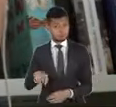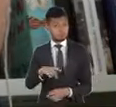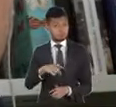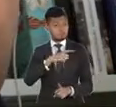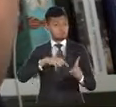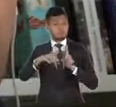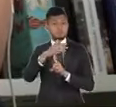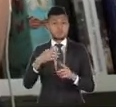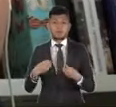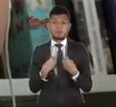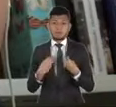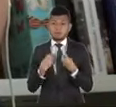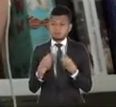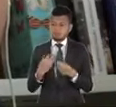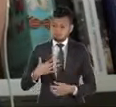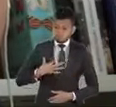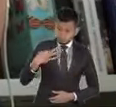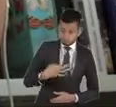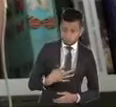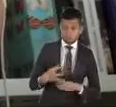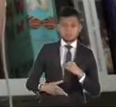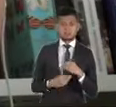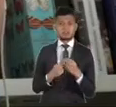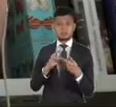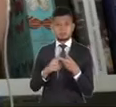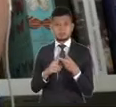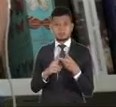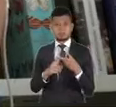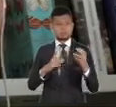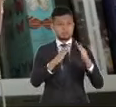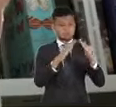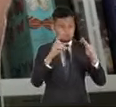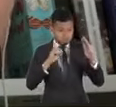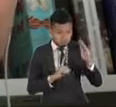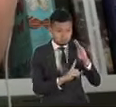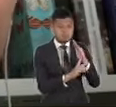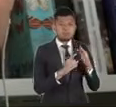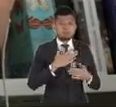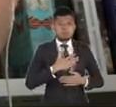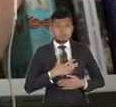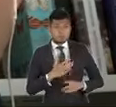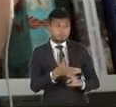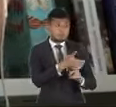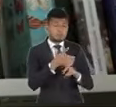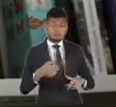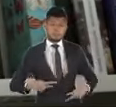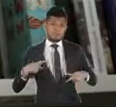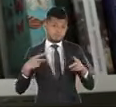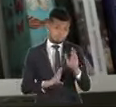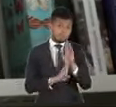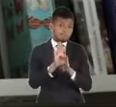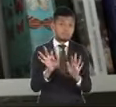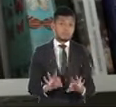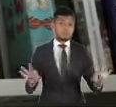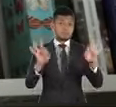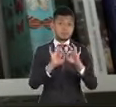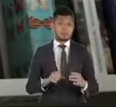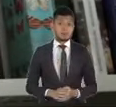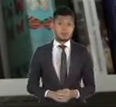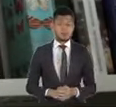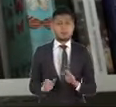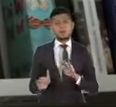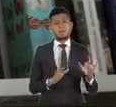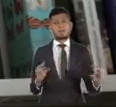una habitación digna y de un refugio permanente para su vida, donde puedan tener un desarrollo importante. También nos